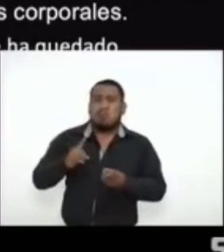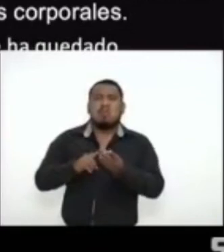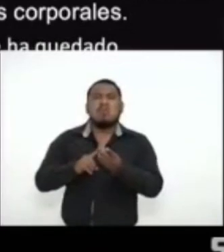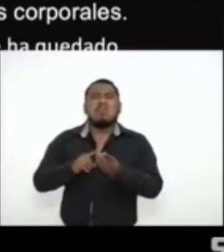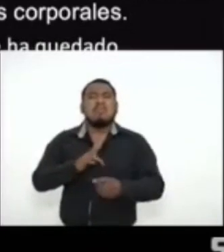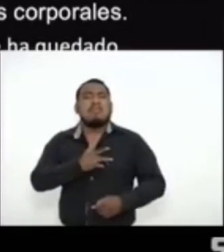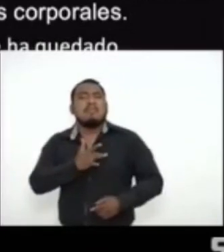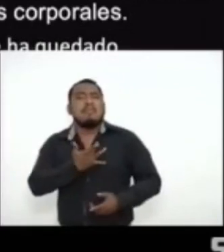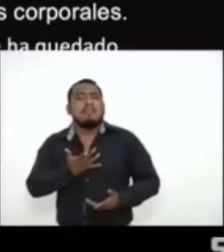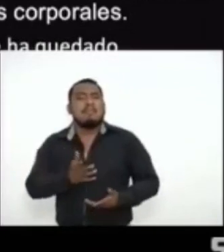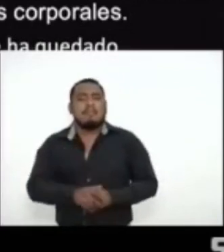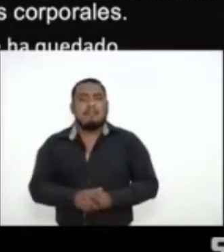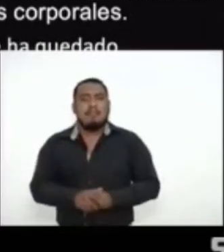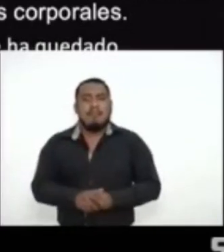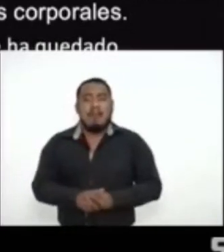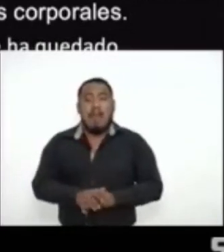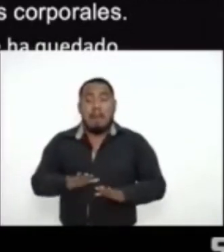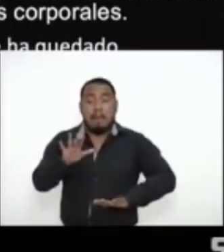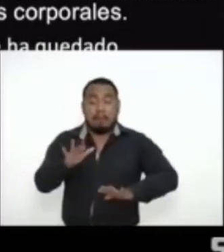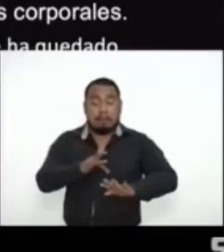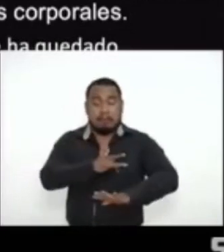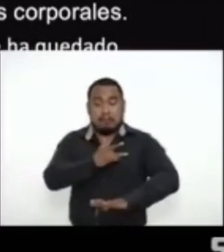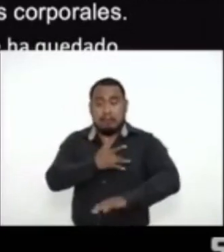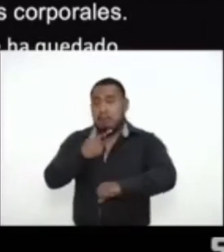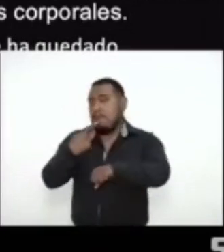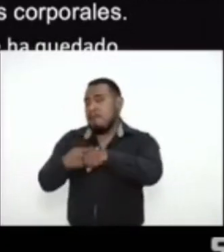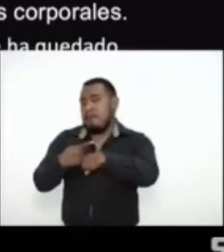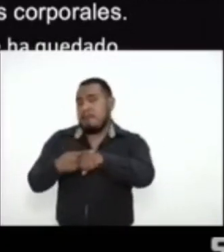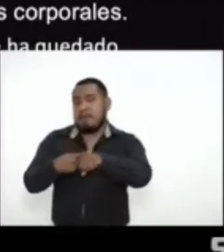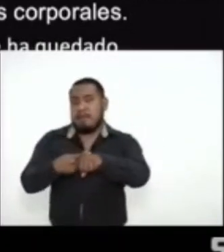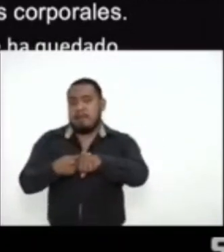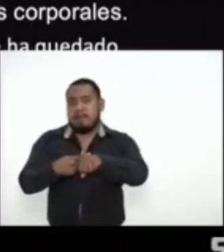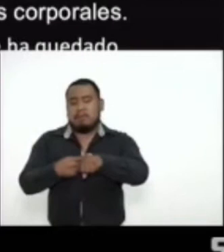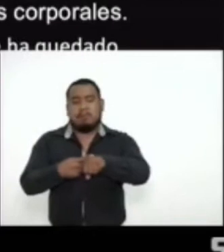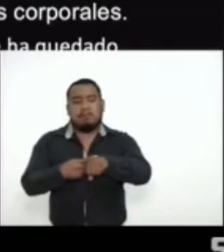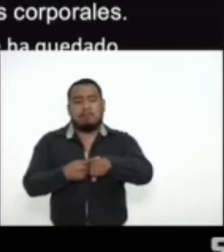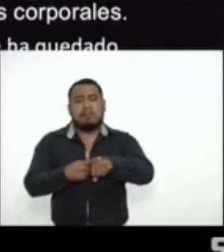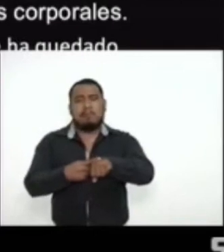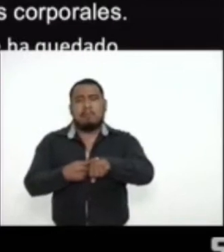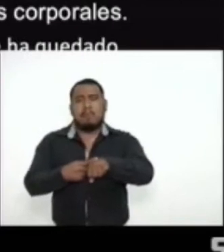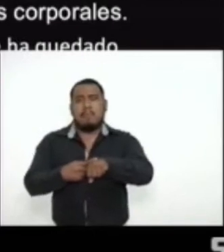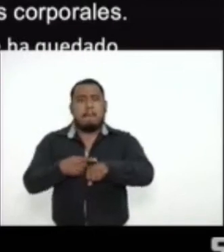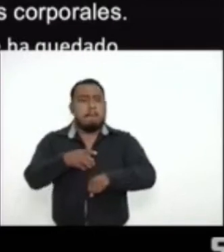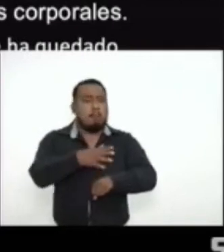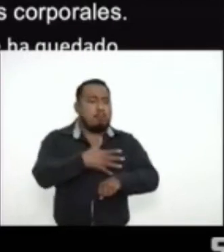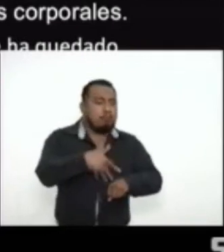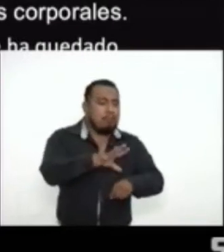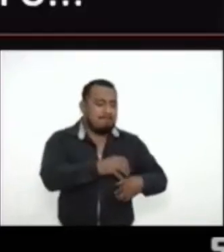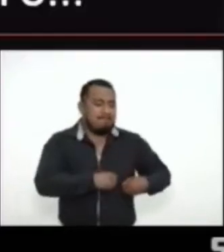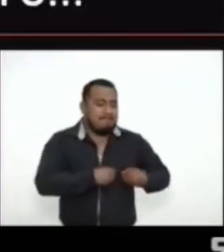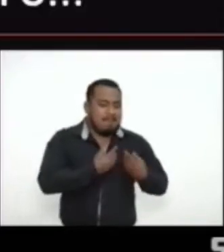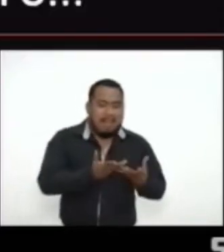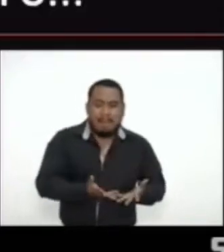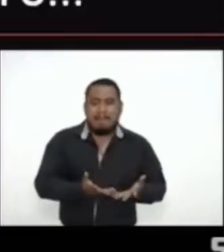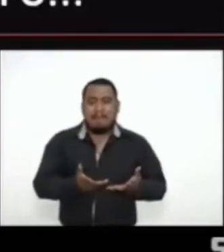siento. El síntoma, la enfermedad, lo que busca es expresar lo que